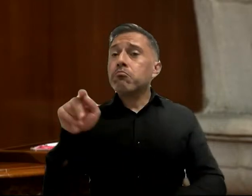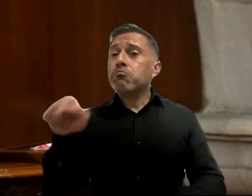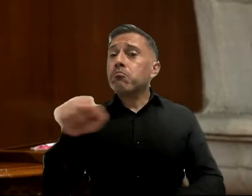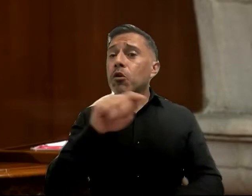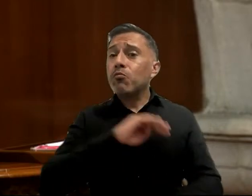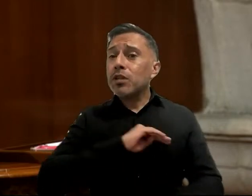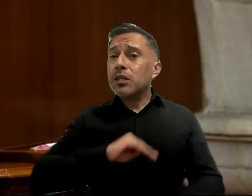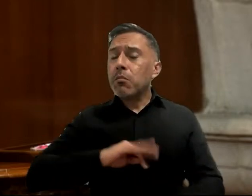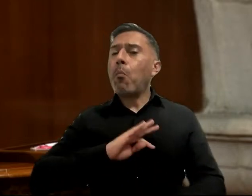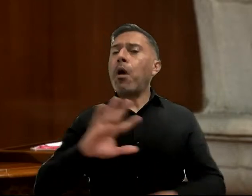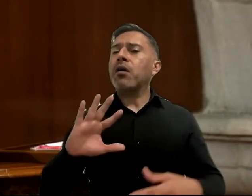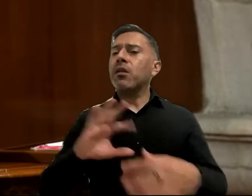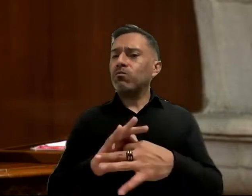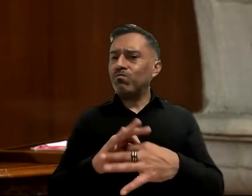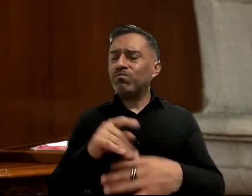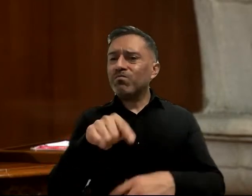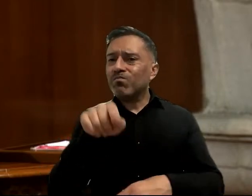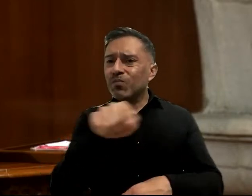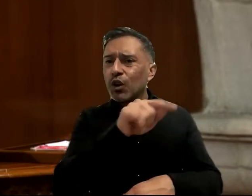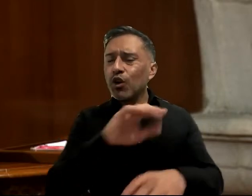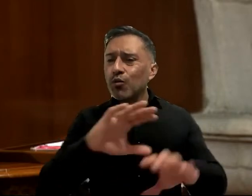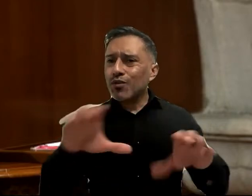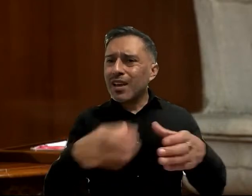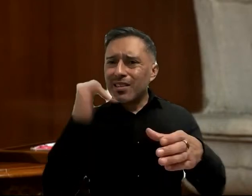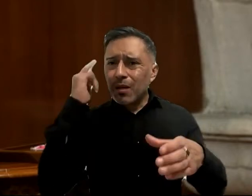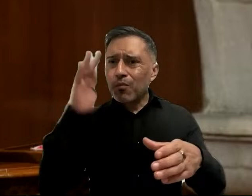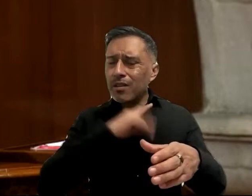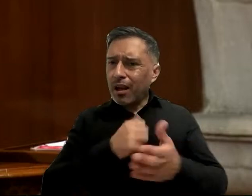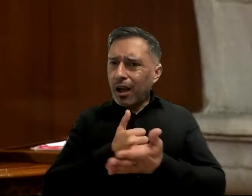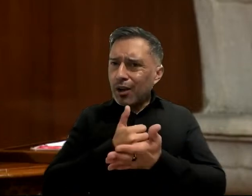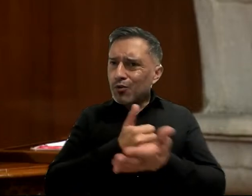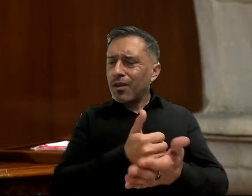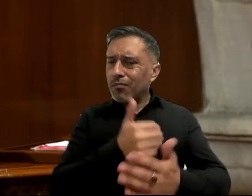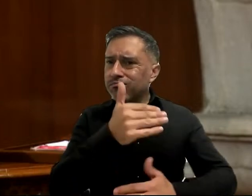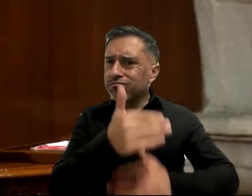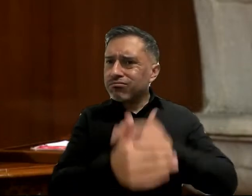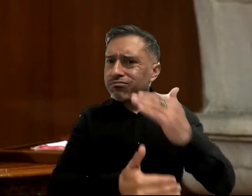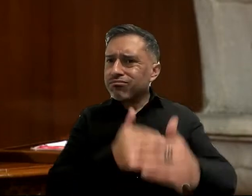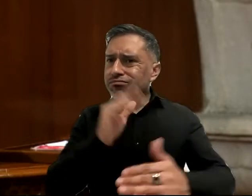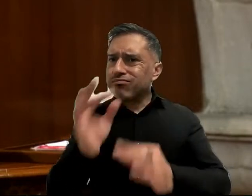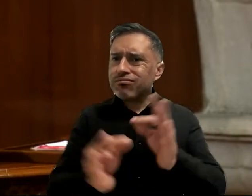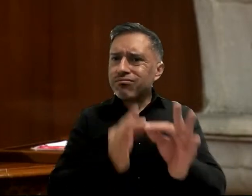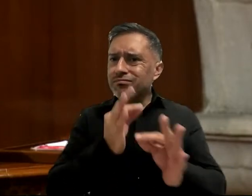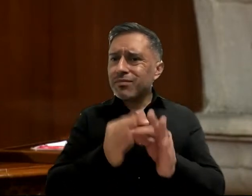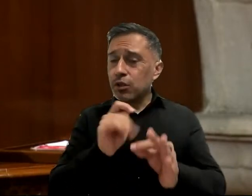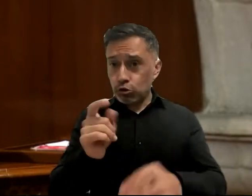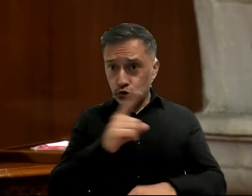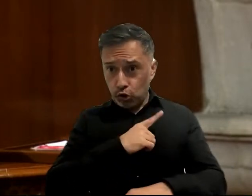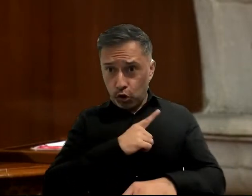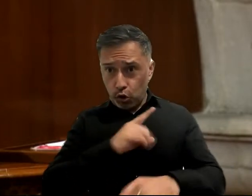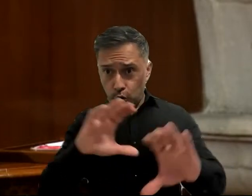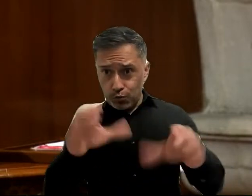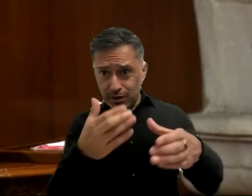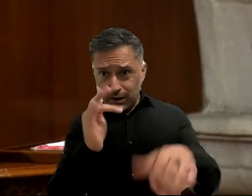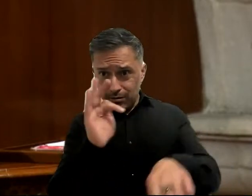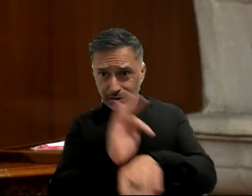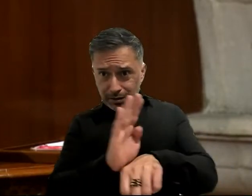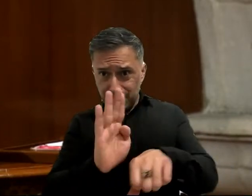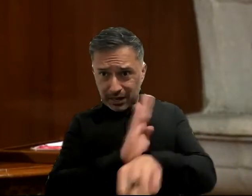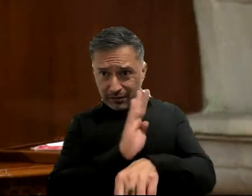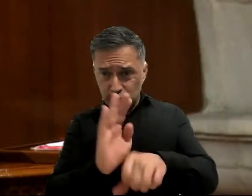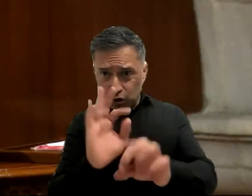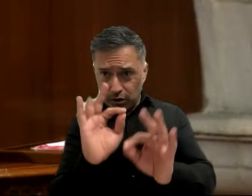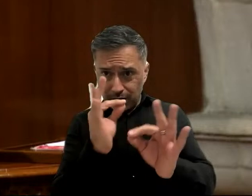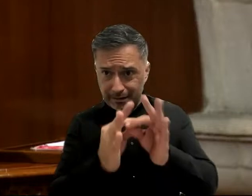integral de las comunidades indígenas. Esto no solo beneficiará a las comunidades, sino también contribuirá al